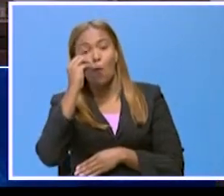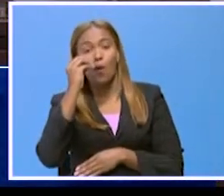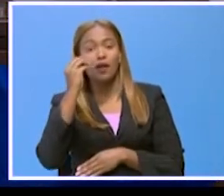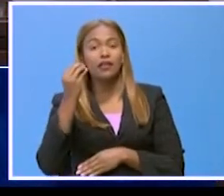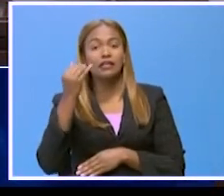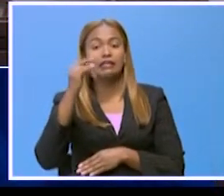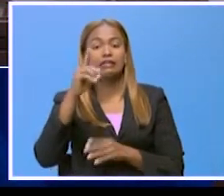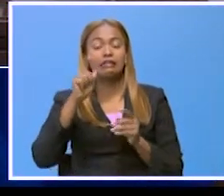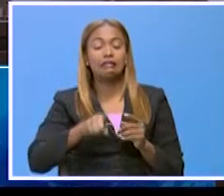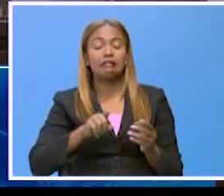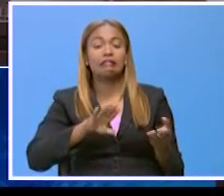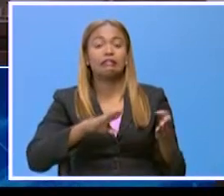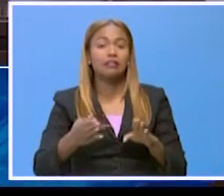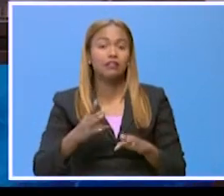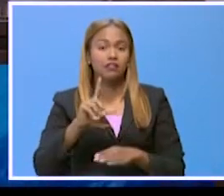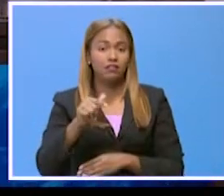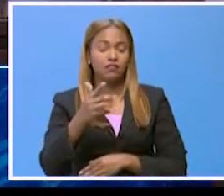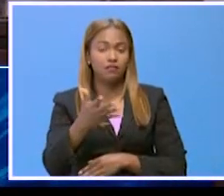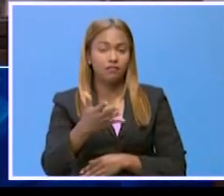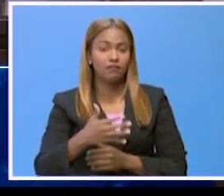un muerto duro